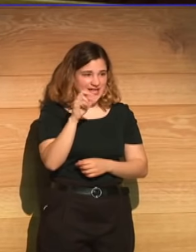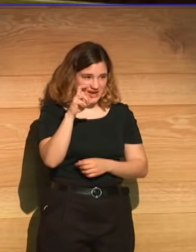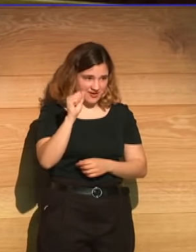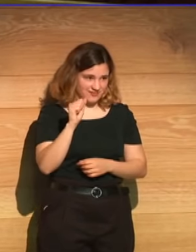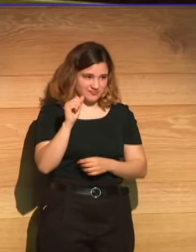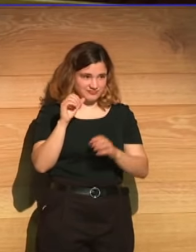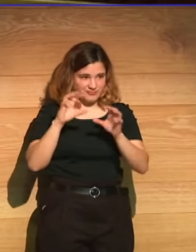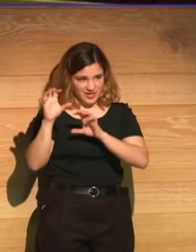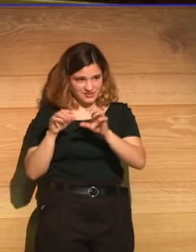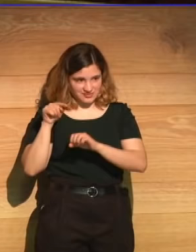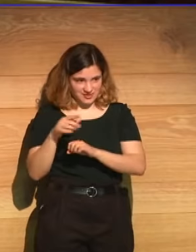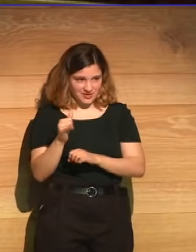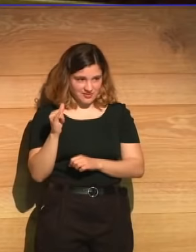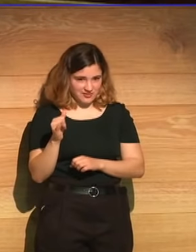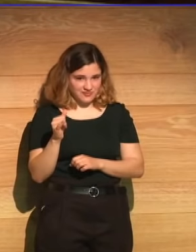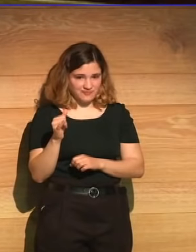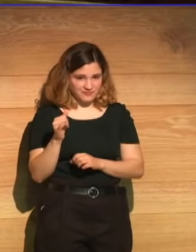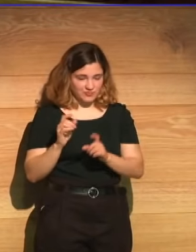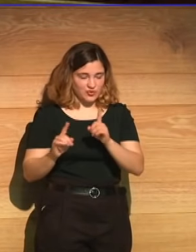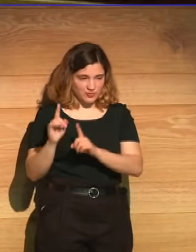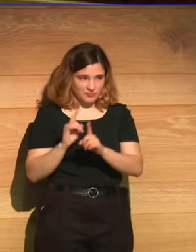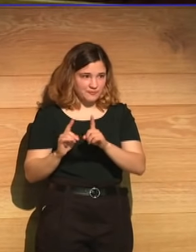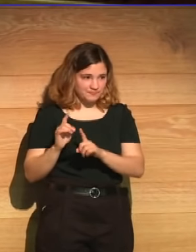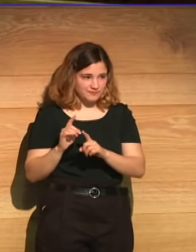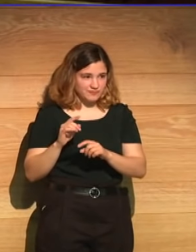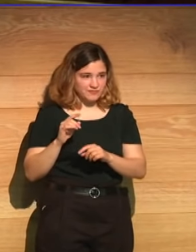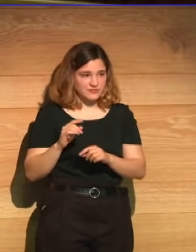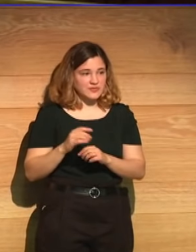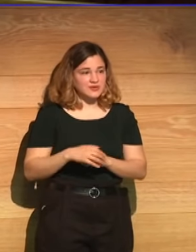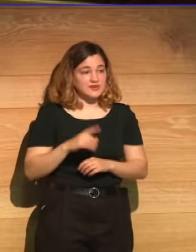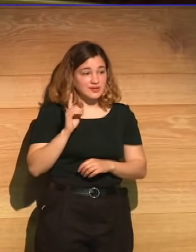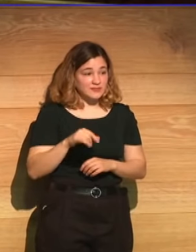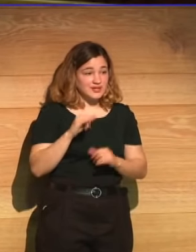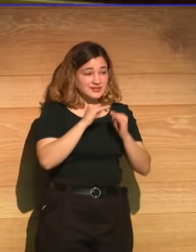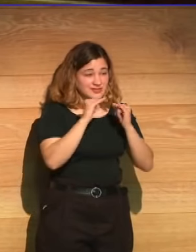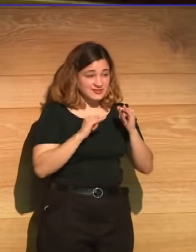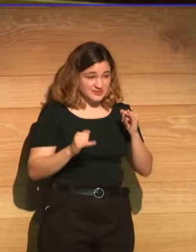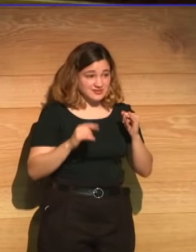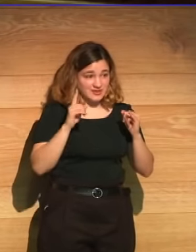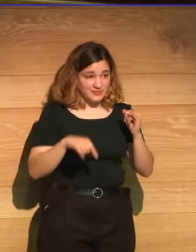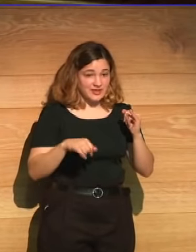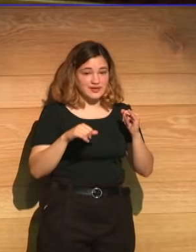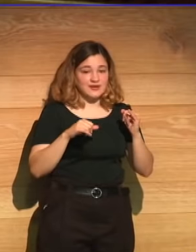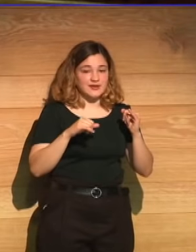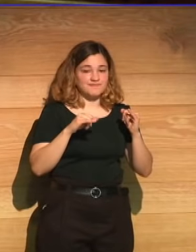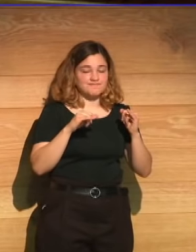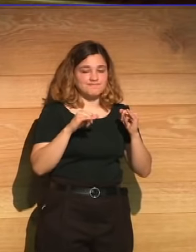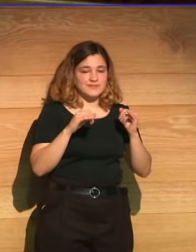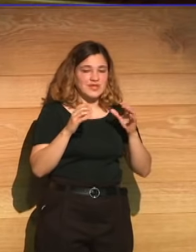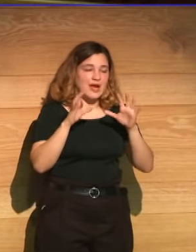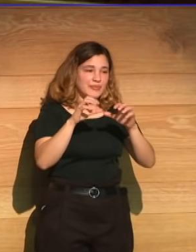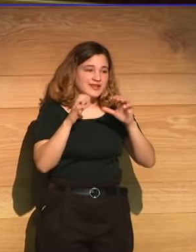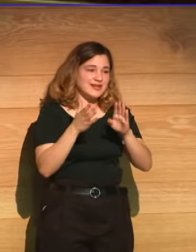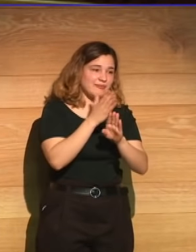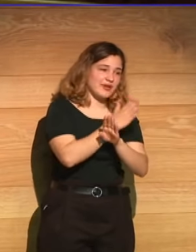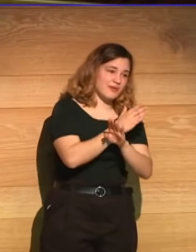Lo que nos preocupa también es que esta crisis cae sobre una situación de crisis de aprendizaje previa. En palabras de la UNESCO,